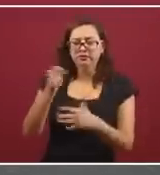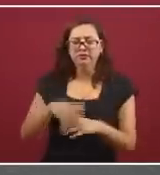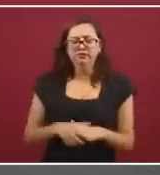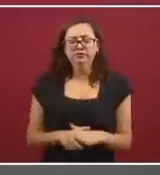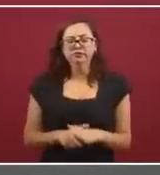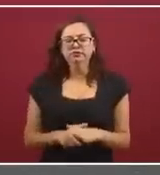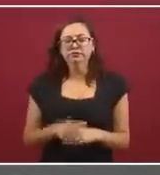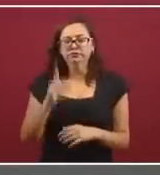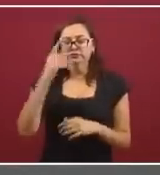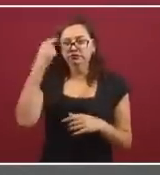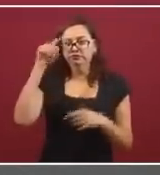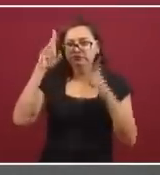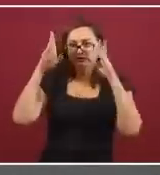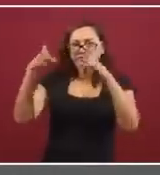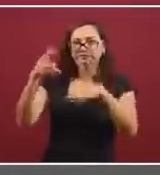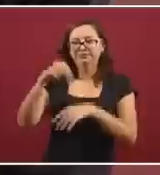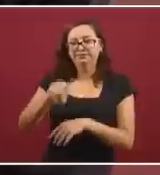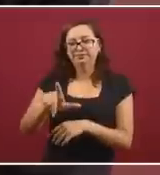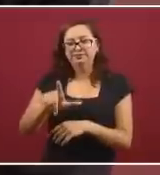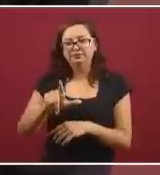a nuevo león